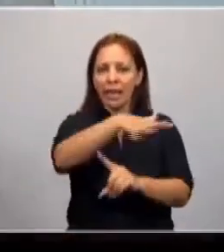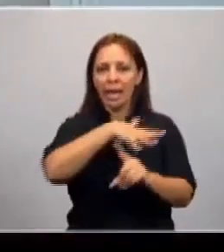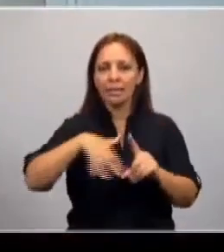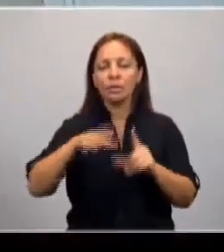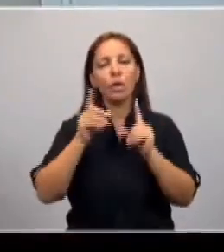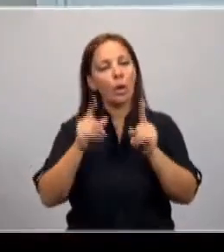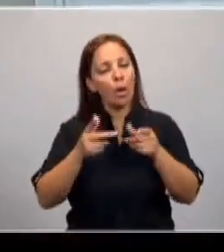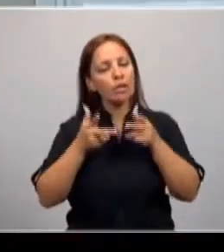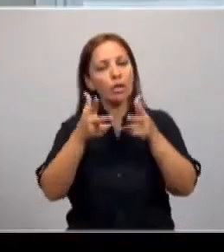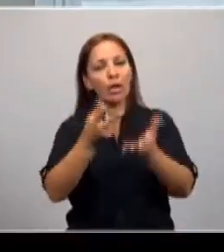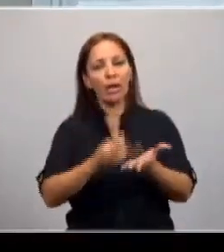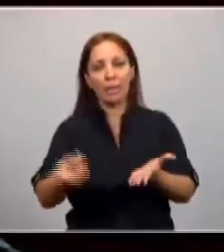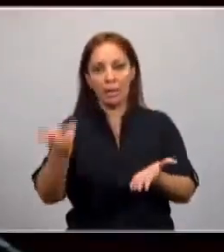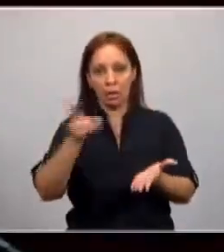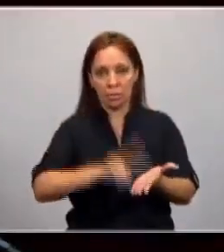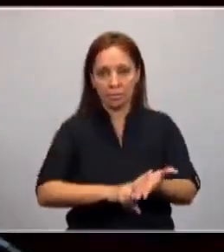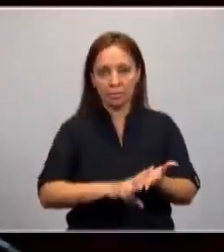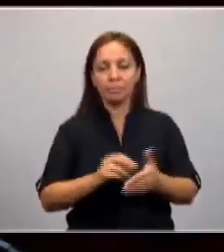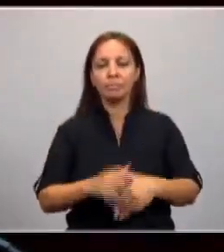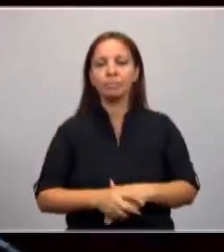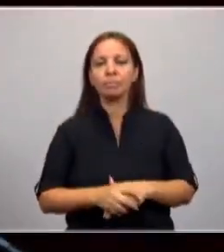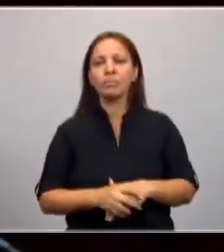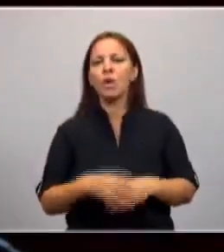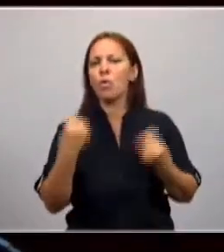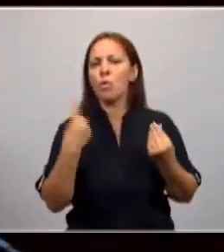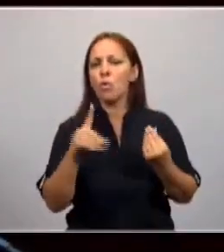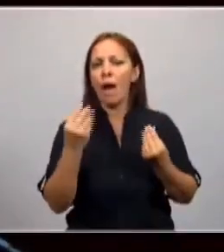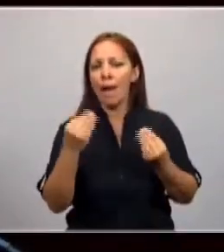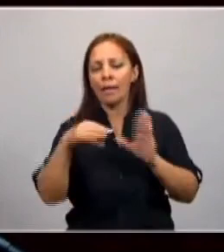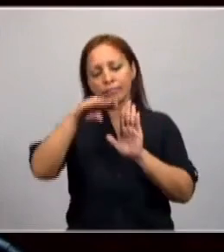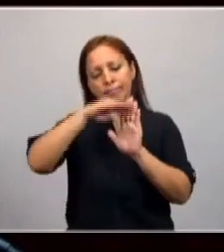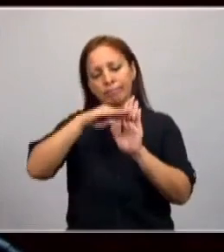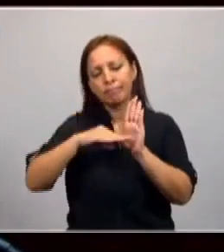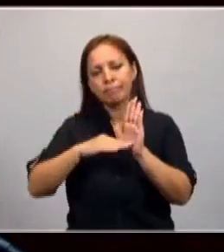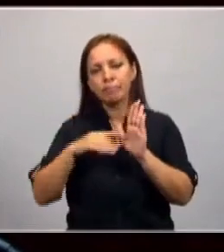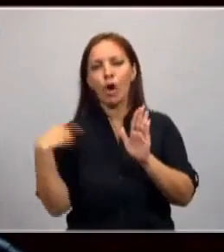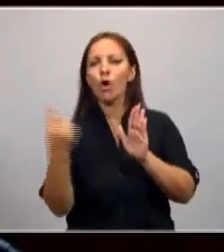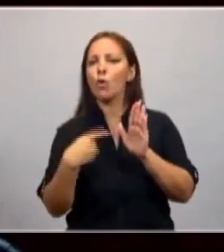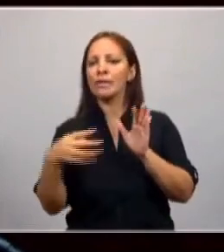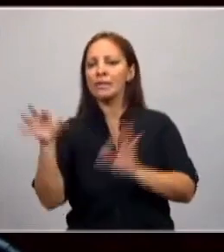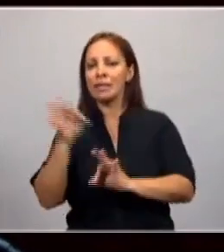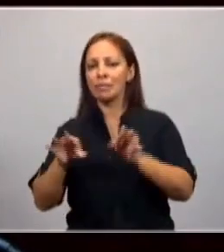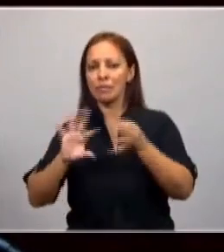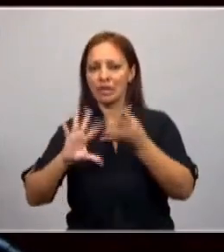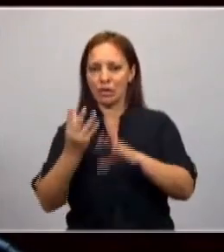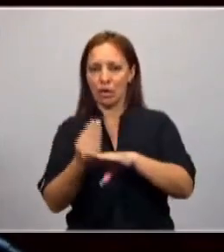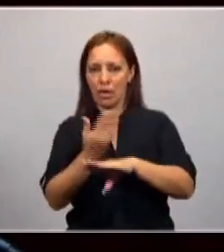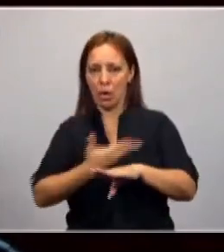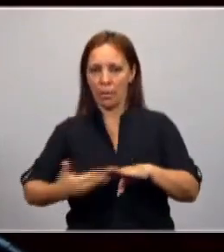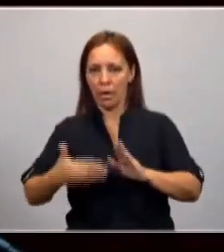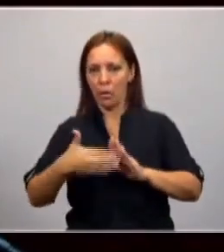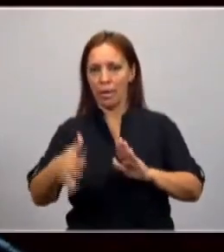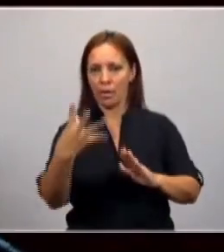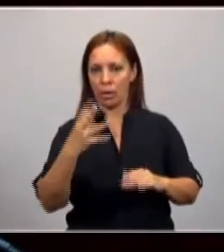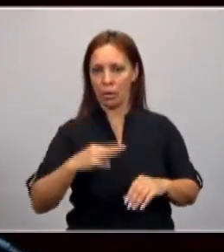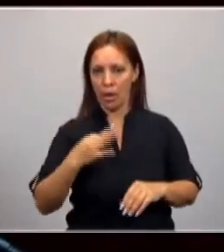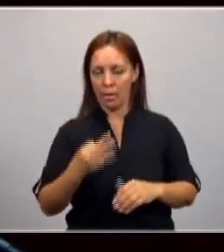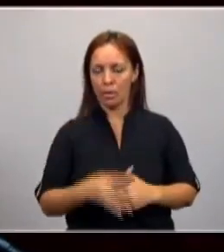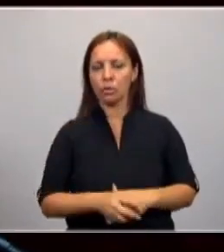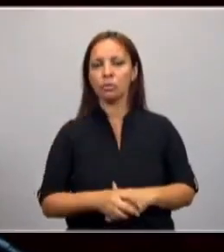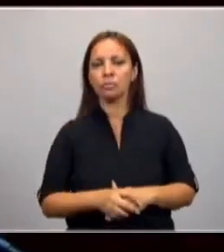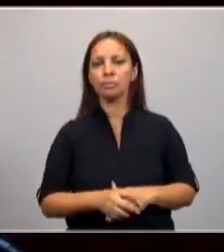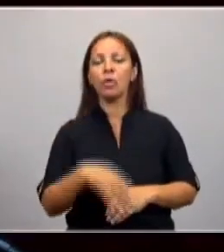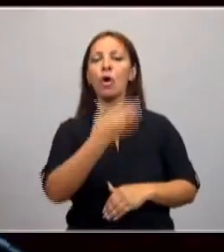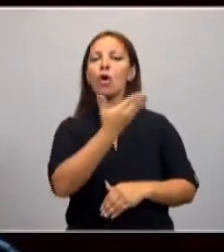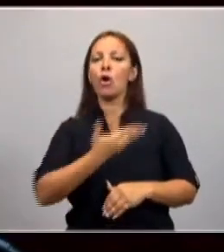quiero reiterar cuáles seguirán siendo los lineamientos rectores de nuestro proyecto en los próximos 4 años.